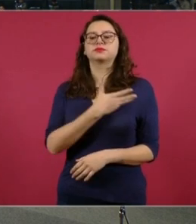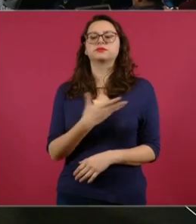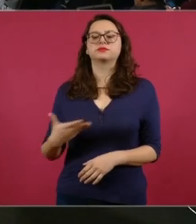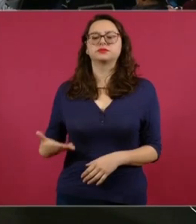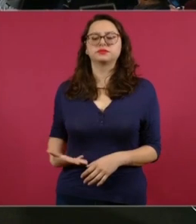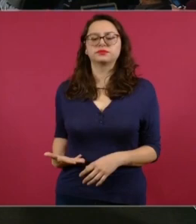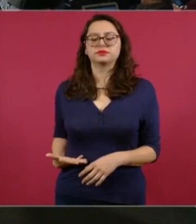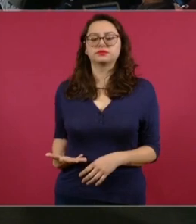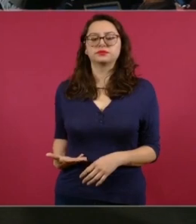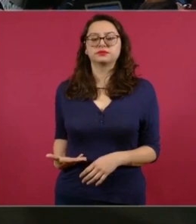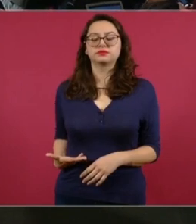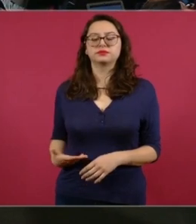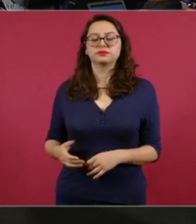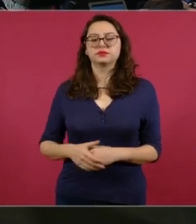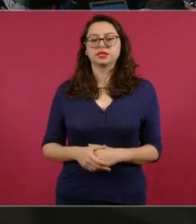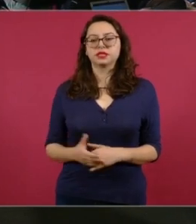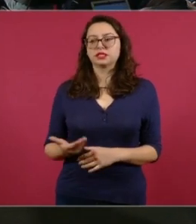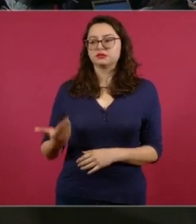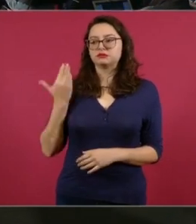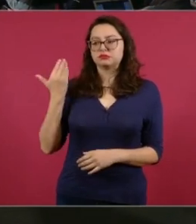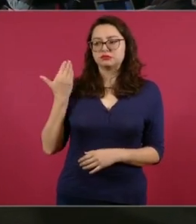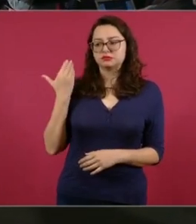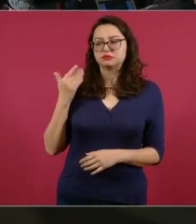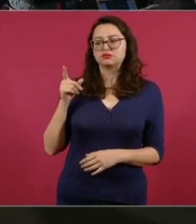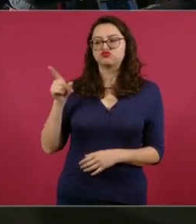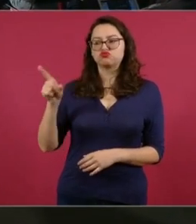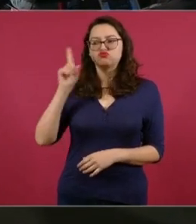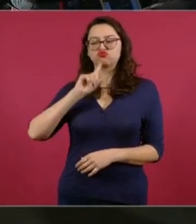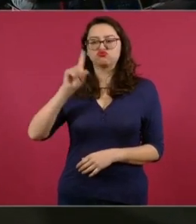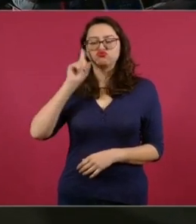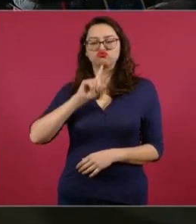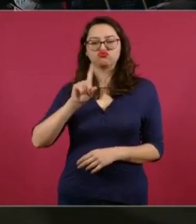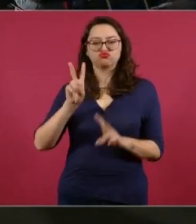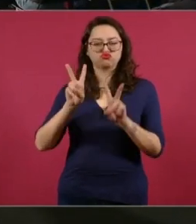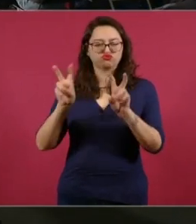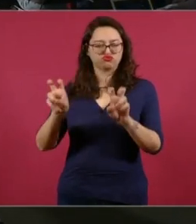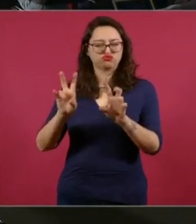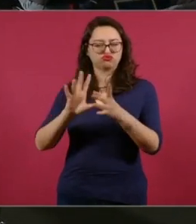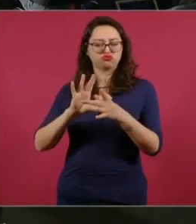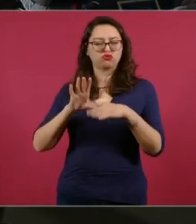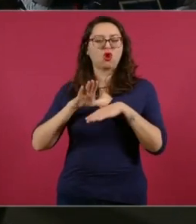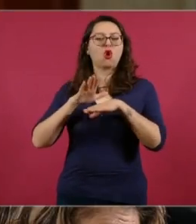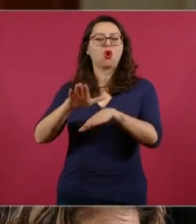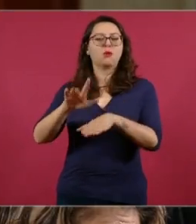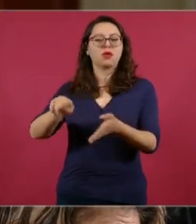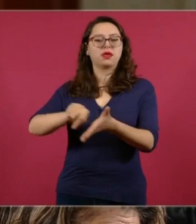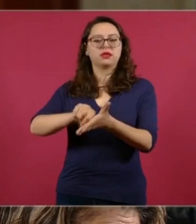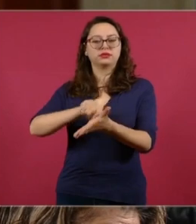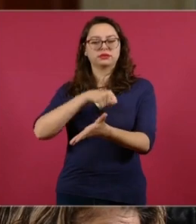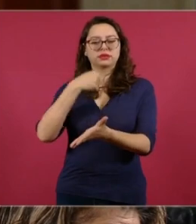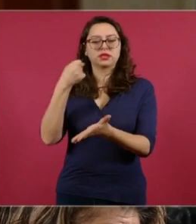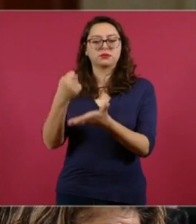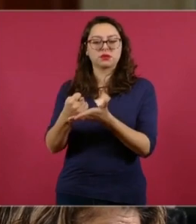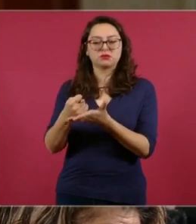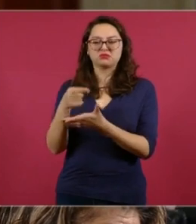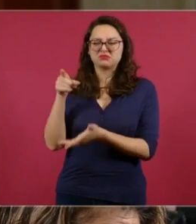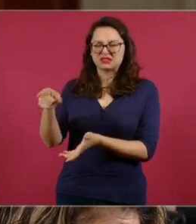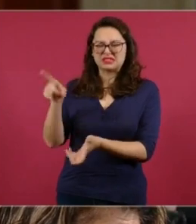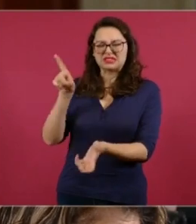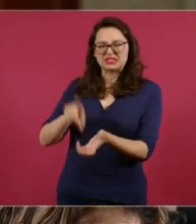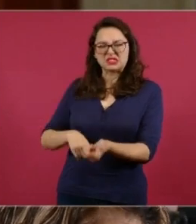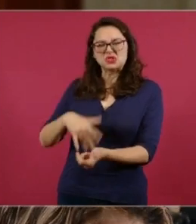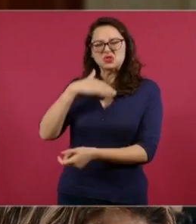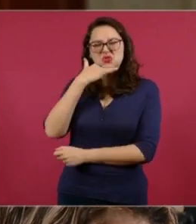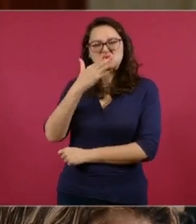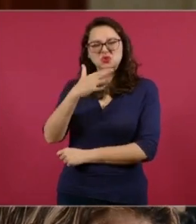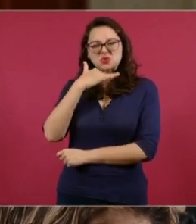un edil de Tamaulipas en la que había incurrido en algún tipo de corrupción. Y le